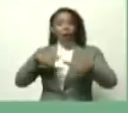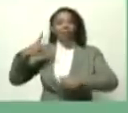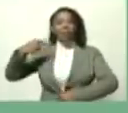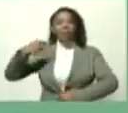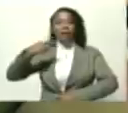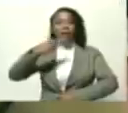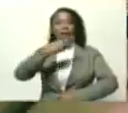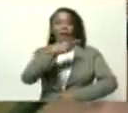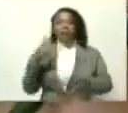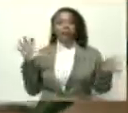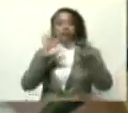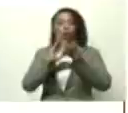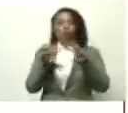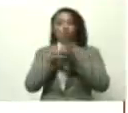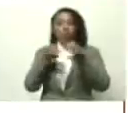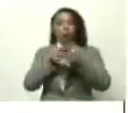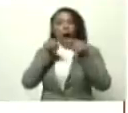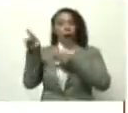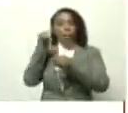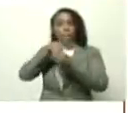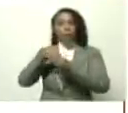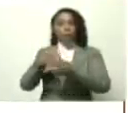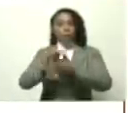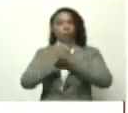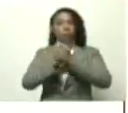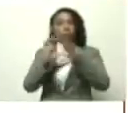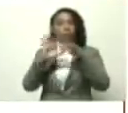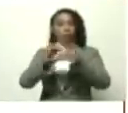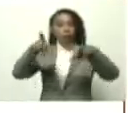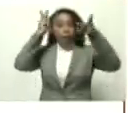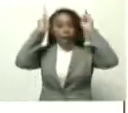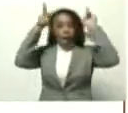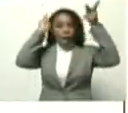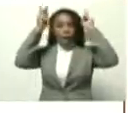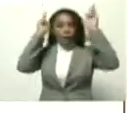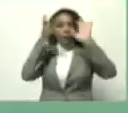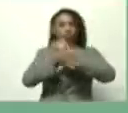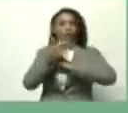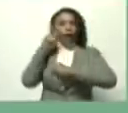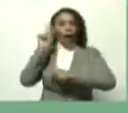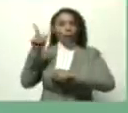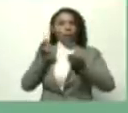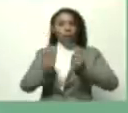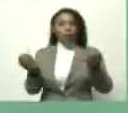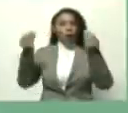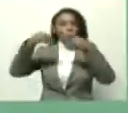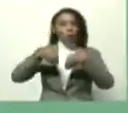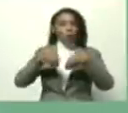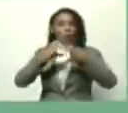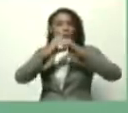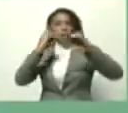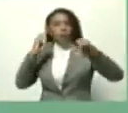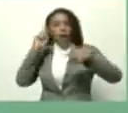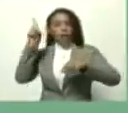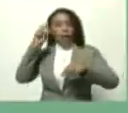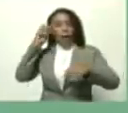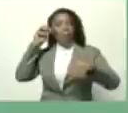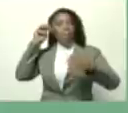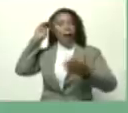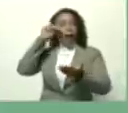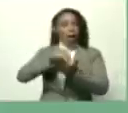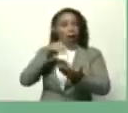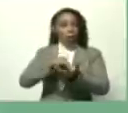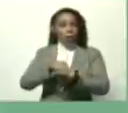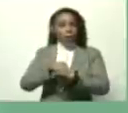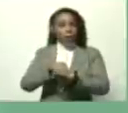Se alían con una banda que estaba allí, la banda del Conejo, que a su vez ya tenía tratos con el tren de Aragua. Y